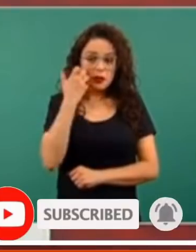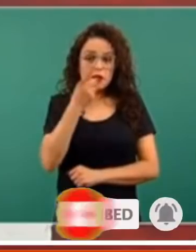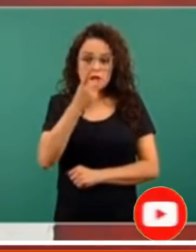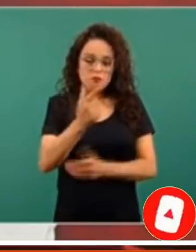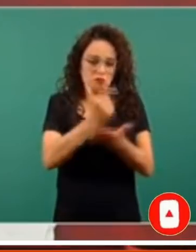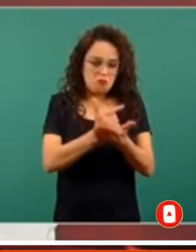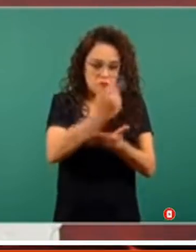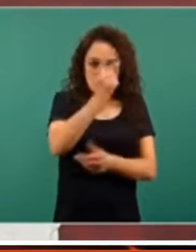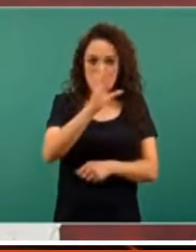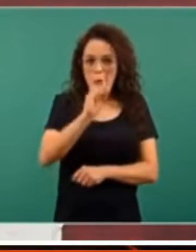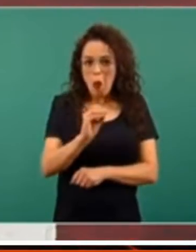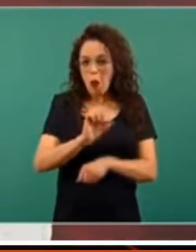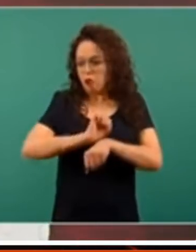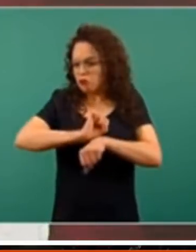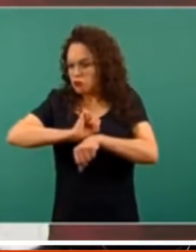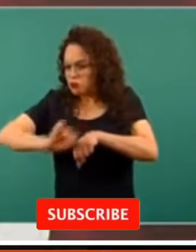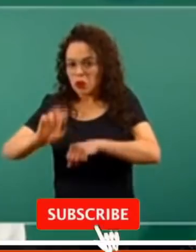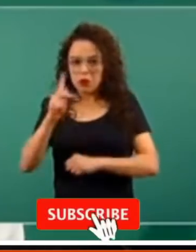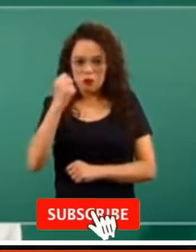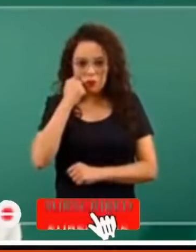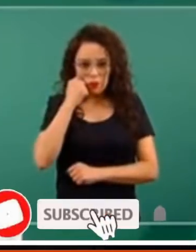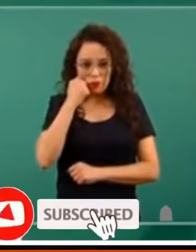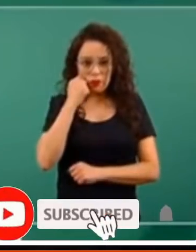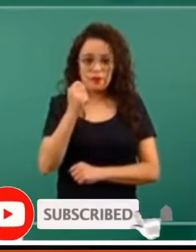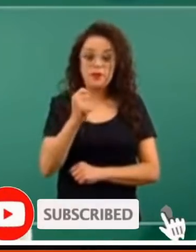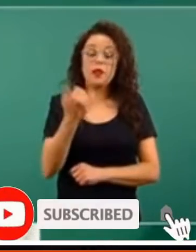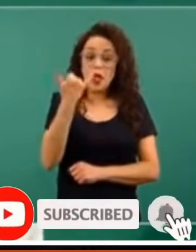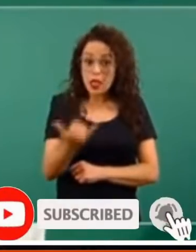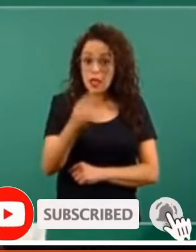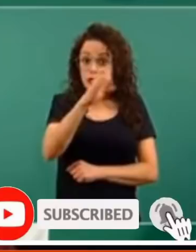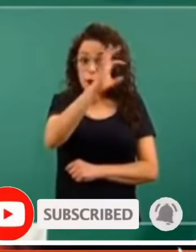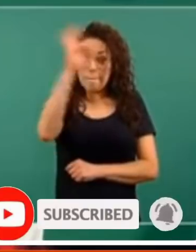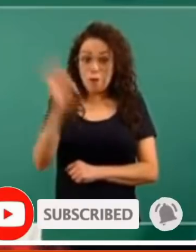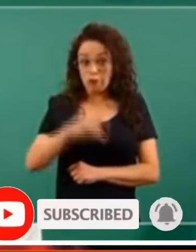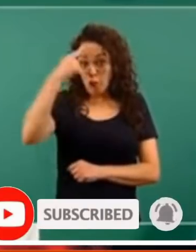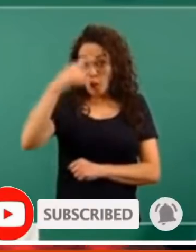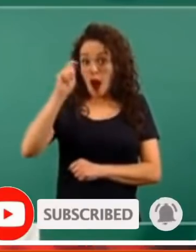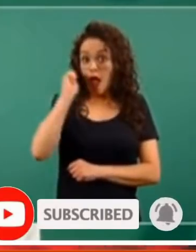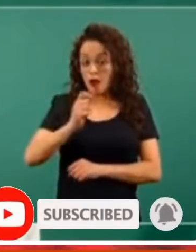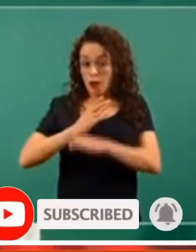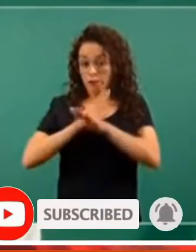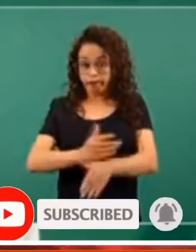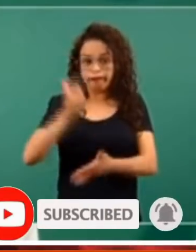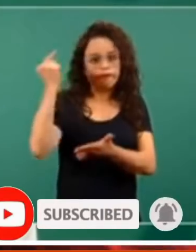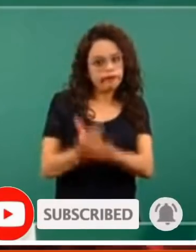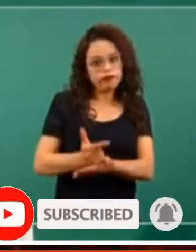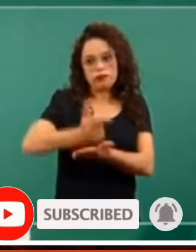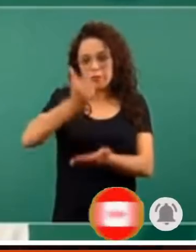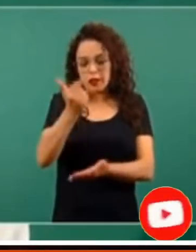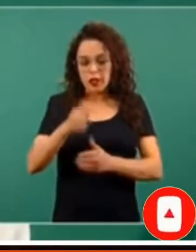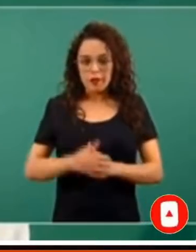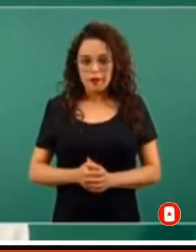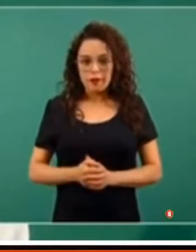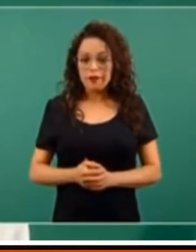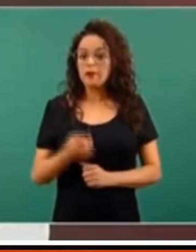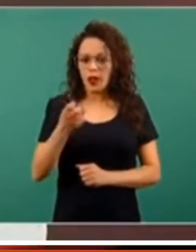más leve, y de 100% contra enfermedad grave. Entonces, en esa diferencia está precisamente la